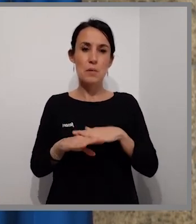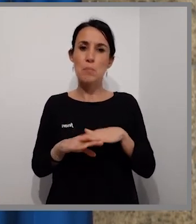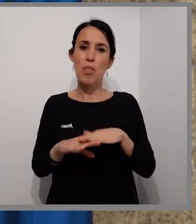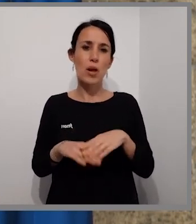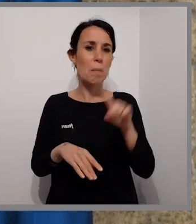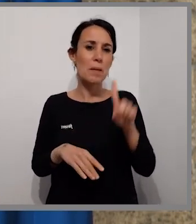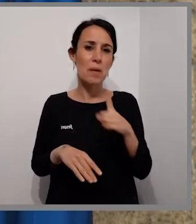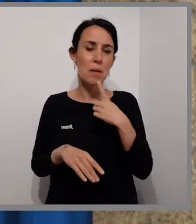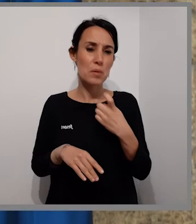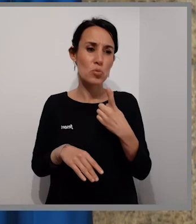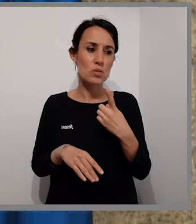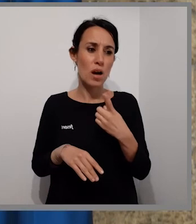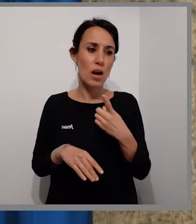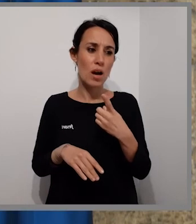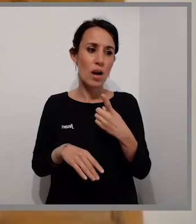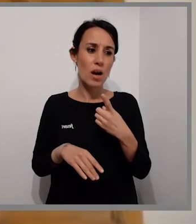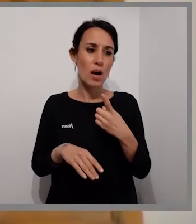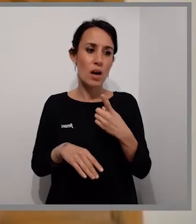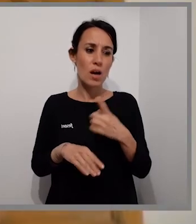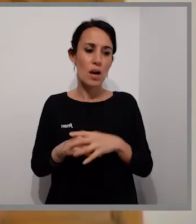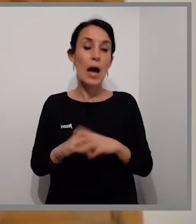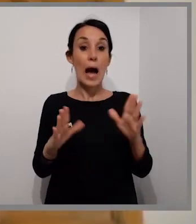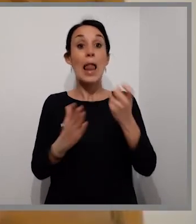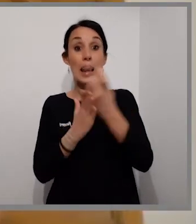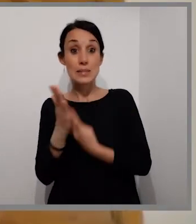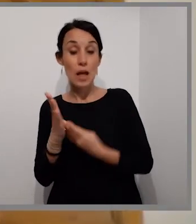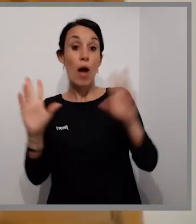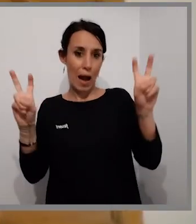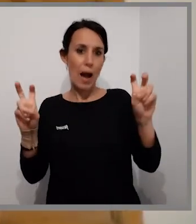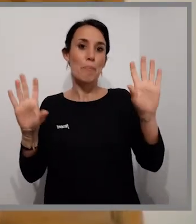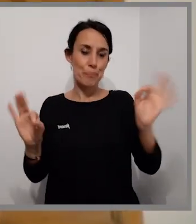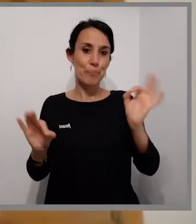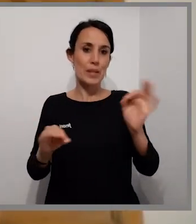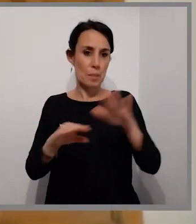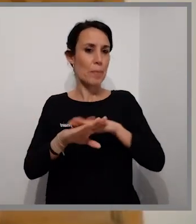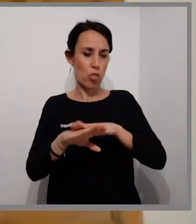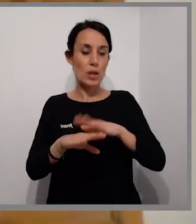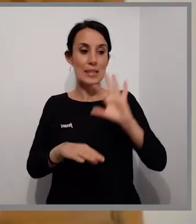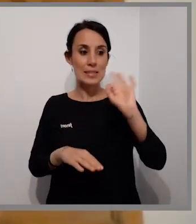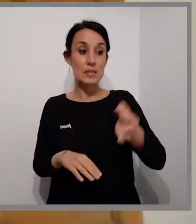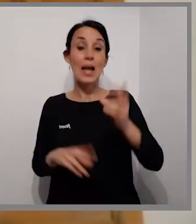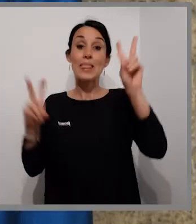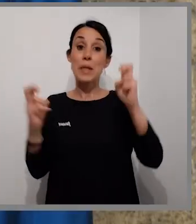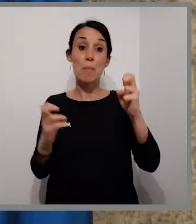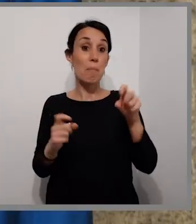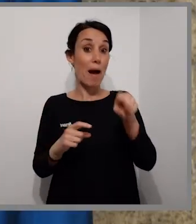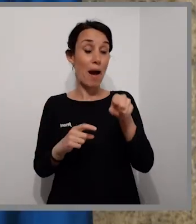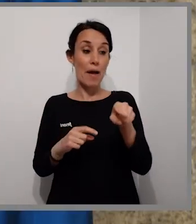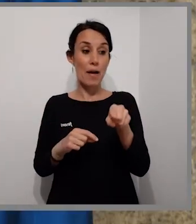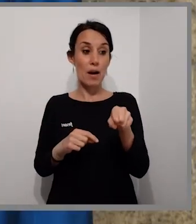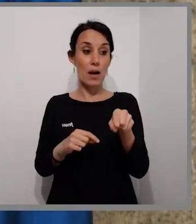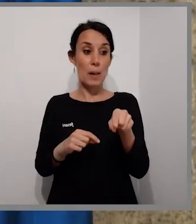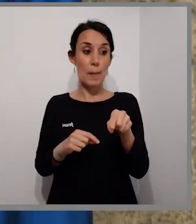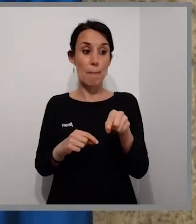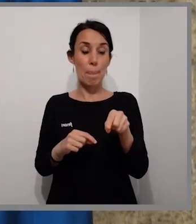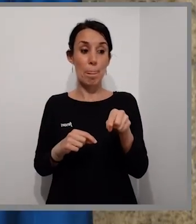a la cuestión, perdona, que planteabas, la primera era... Sí, tienen previsto hacer un listado. Ah, no, bueno, respecto a esta cuestión... Sí, perdón. Bueno, es que respecto a esta